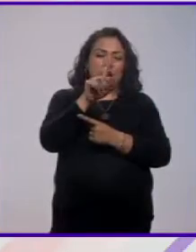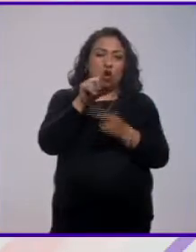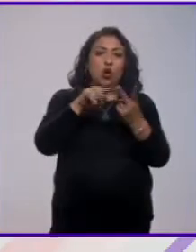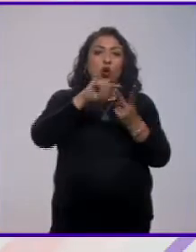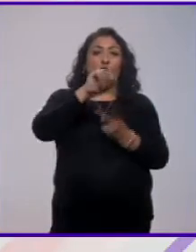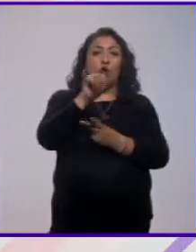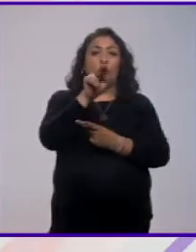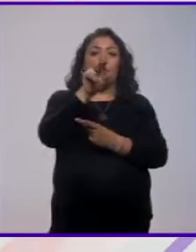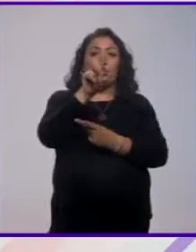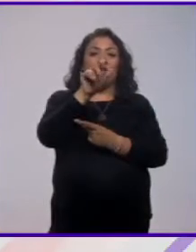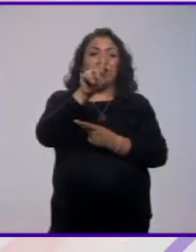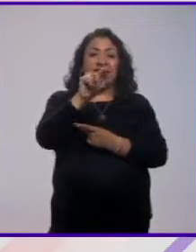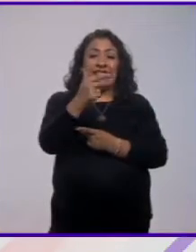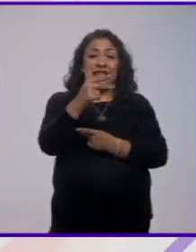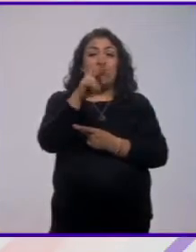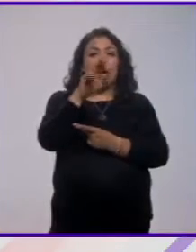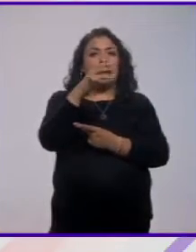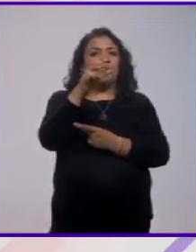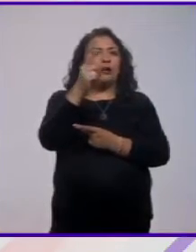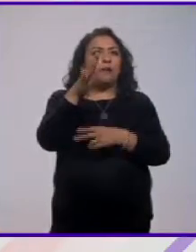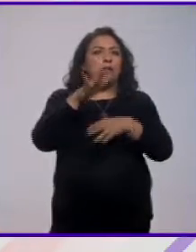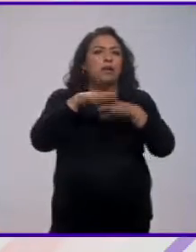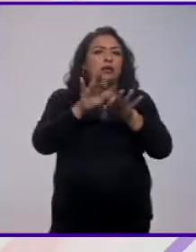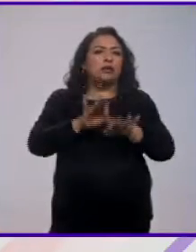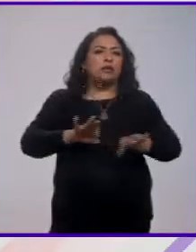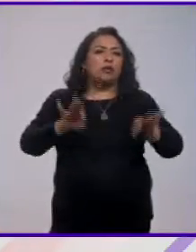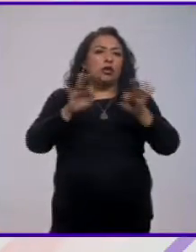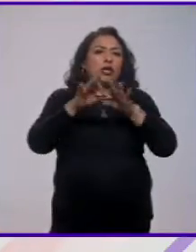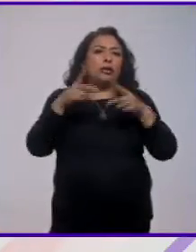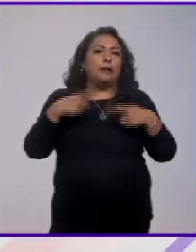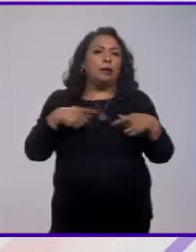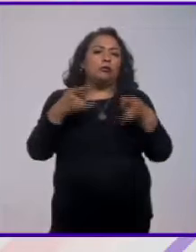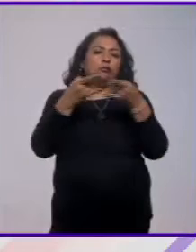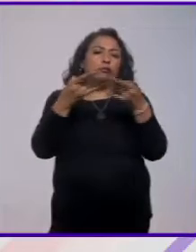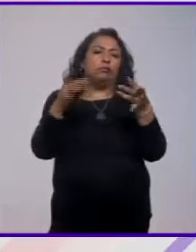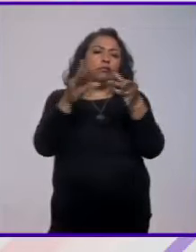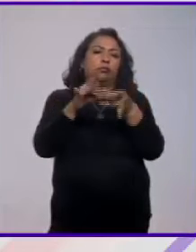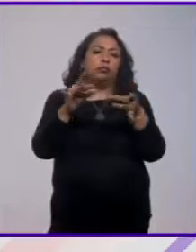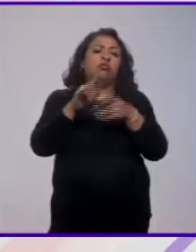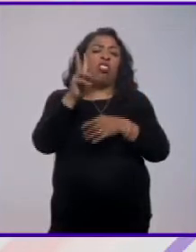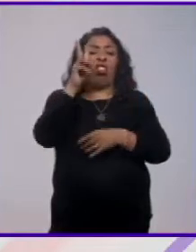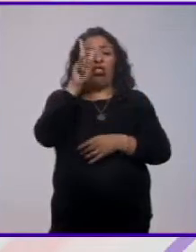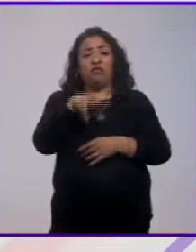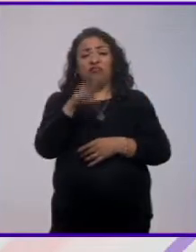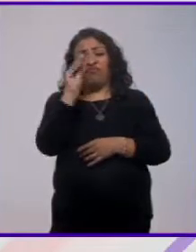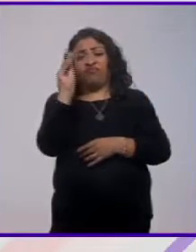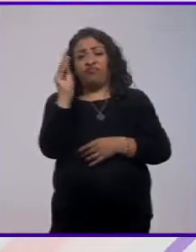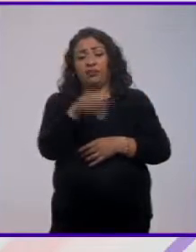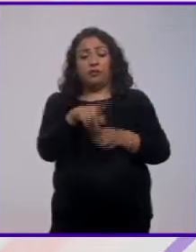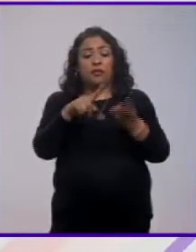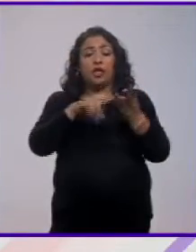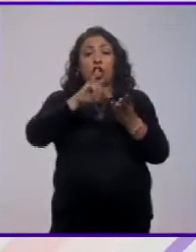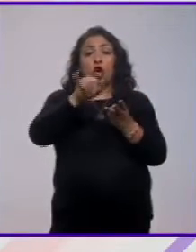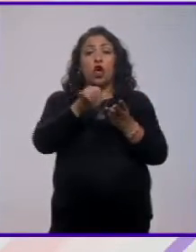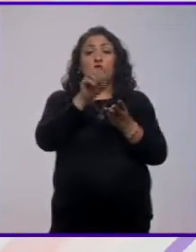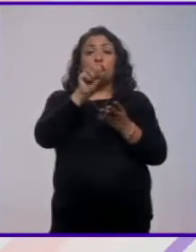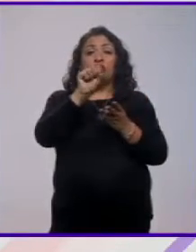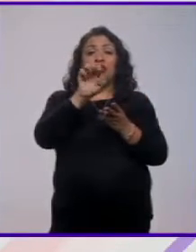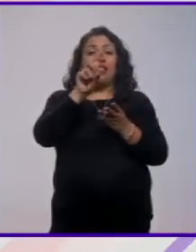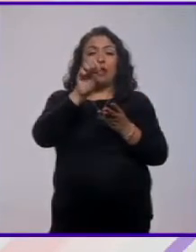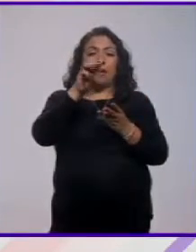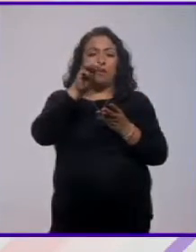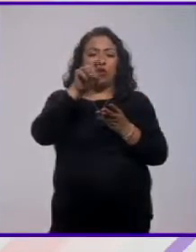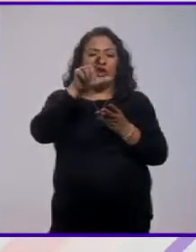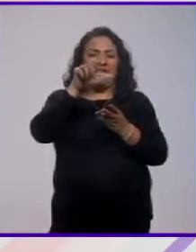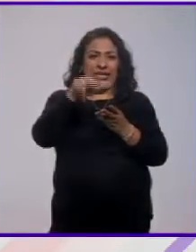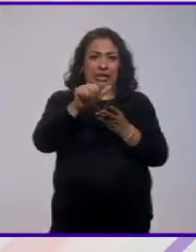Reyes, que fue una de las más importantes cronistas que está en el olvido, José de Molina, que ha sido uno